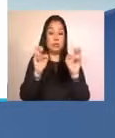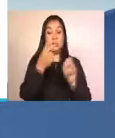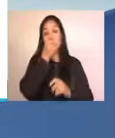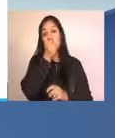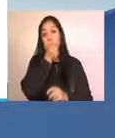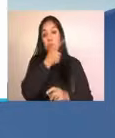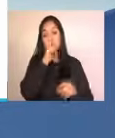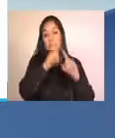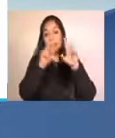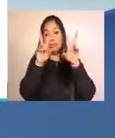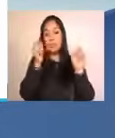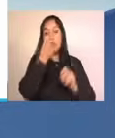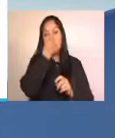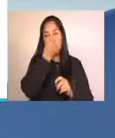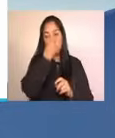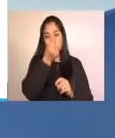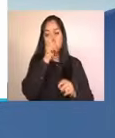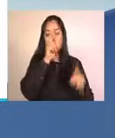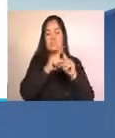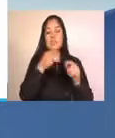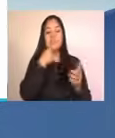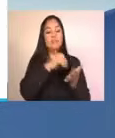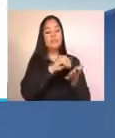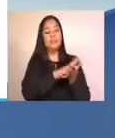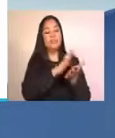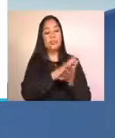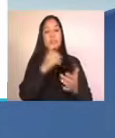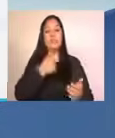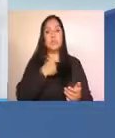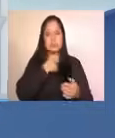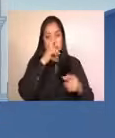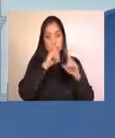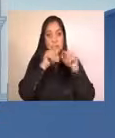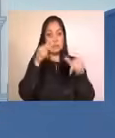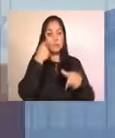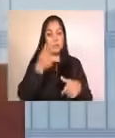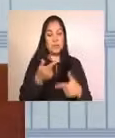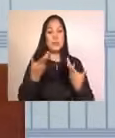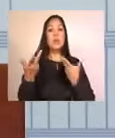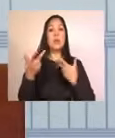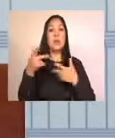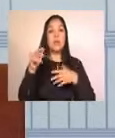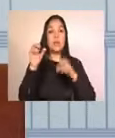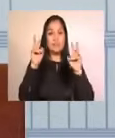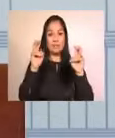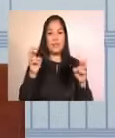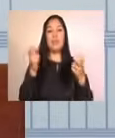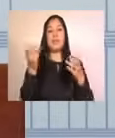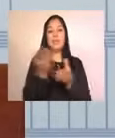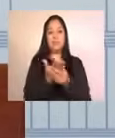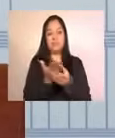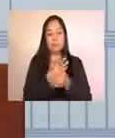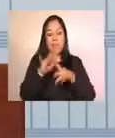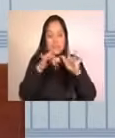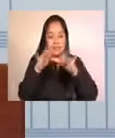también confirmar que se mantiene el comportamiento en cuanto a desestimaciones o archivos. A la fecha,